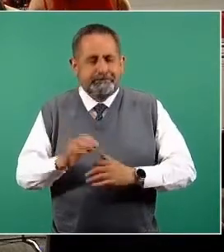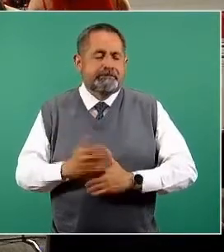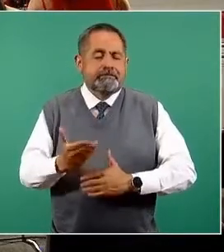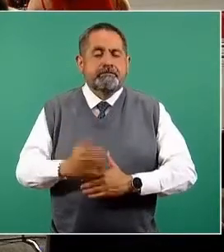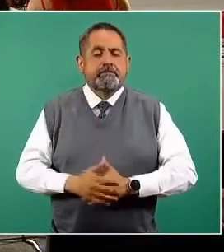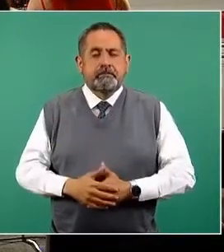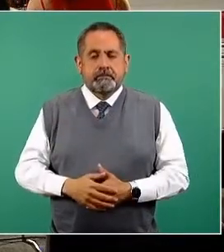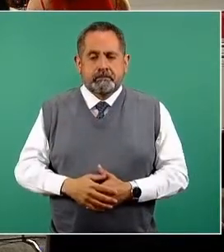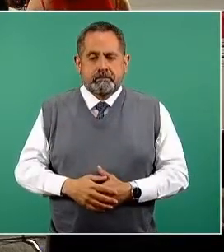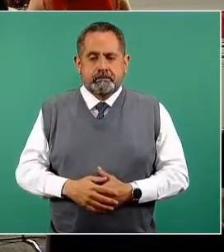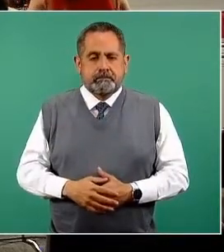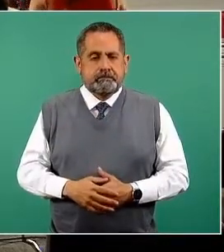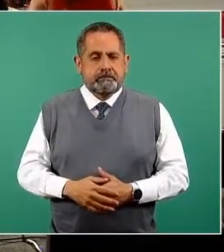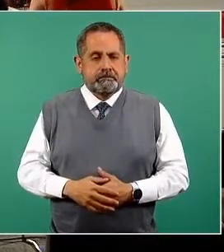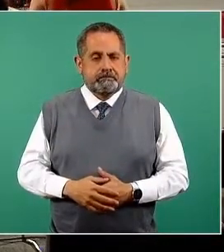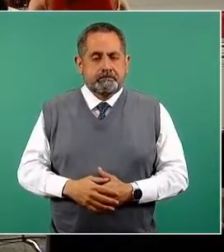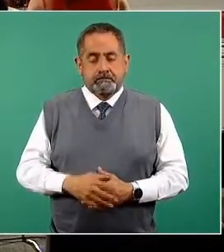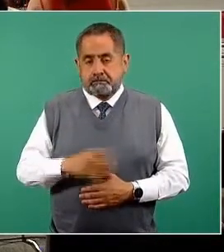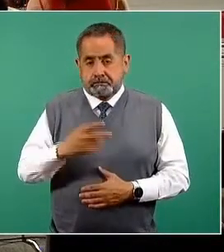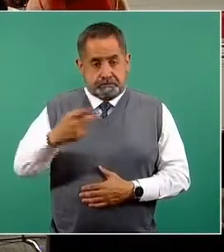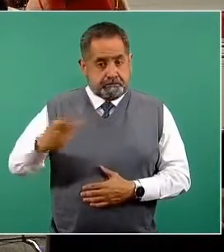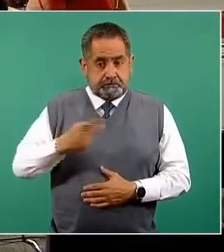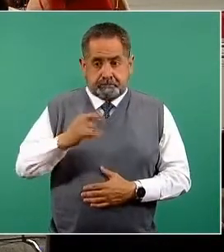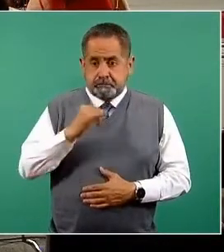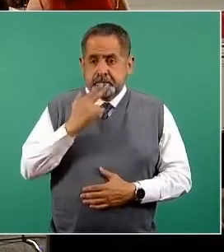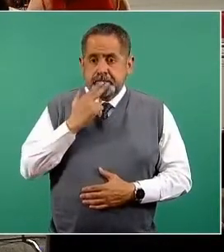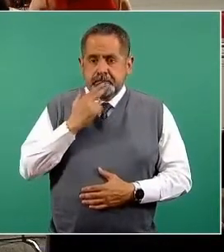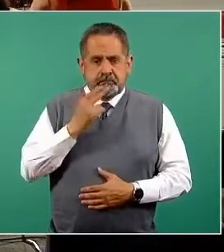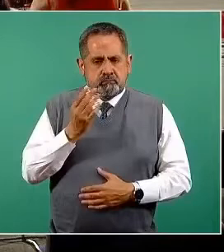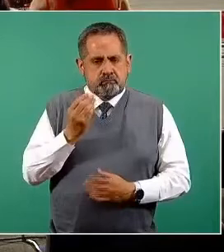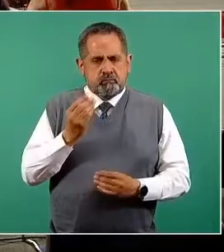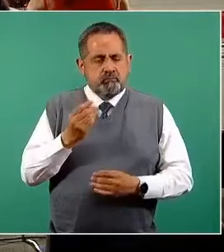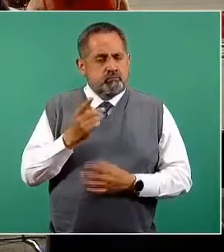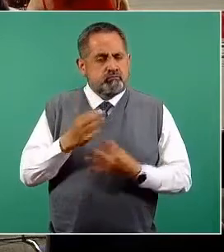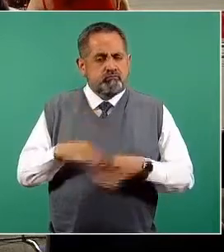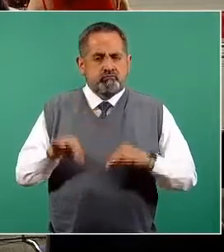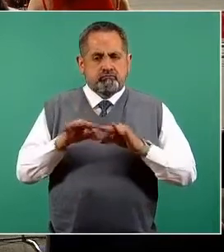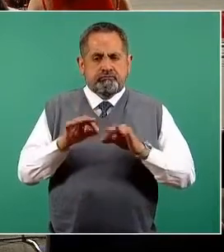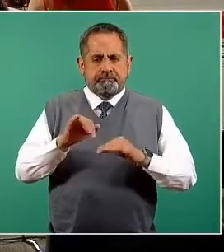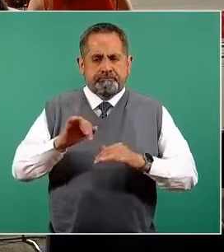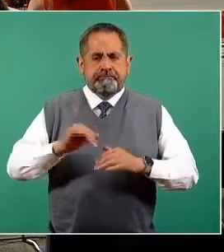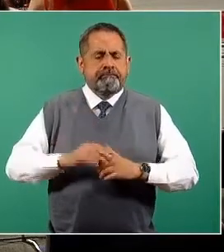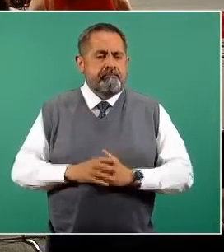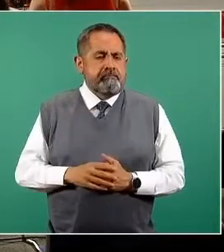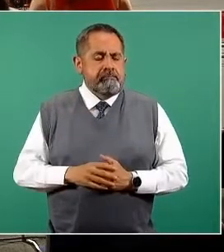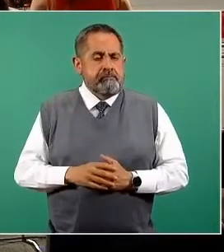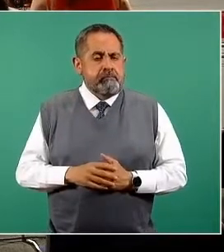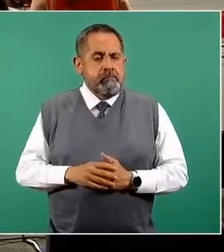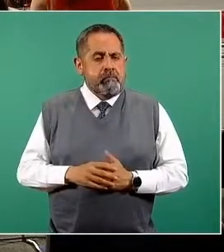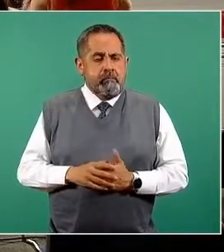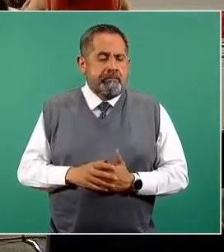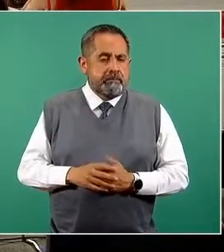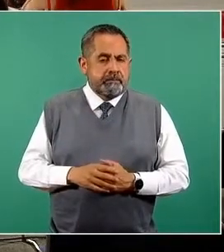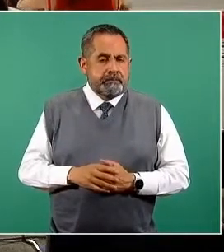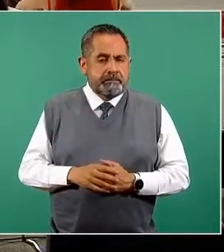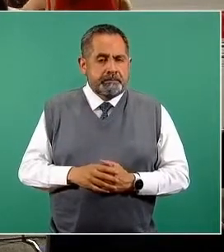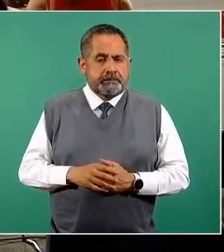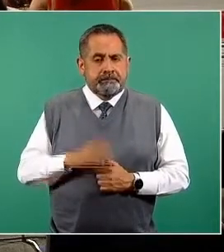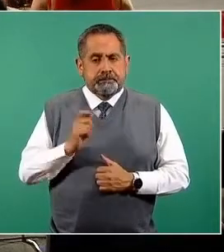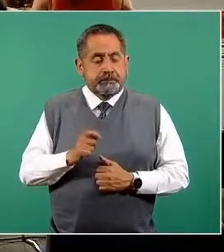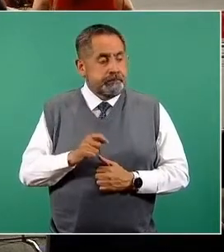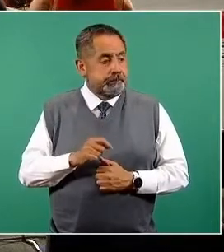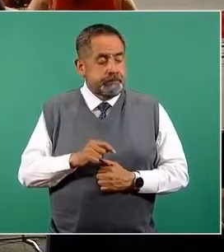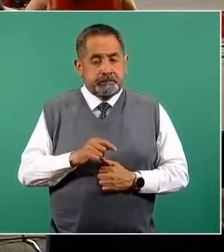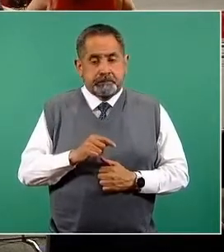Olvera, la pregunta es muy útil y muy importante. La voluntad de